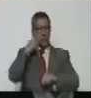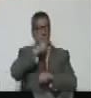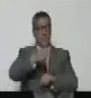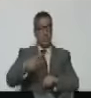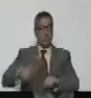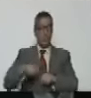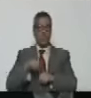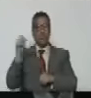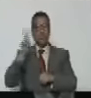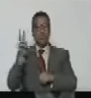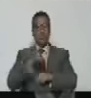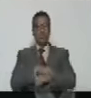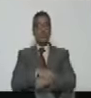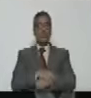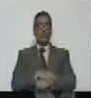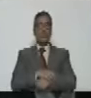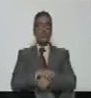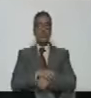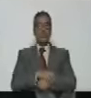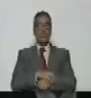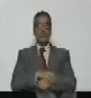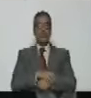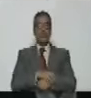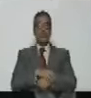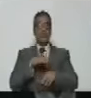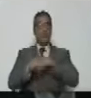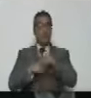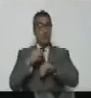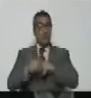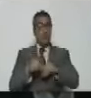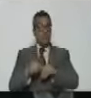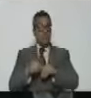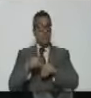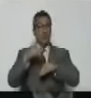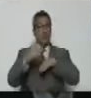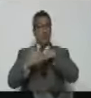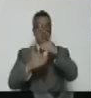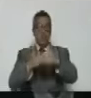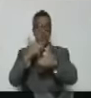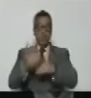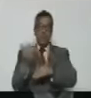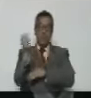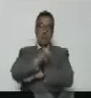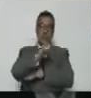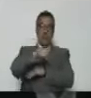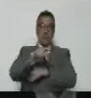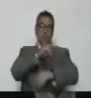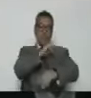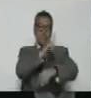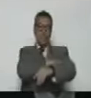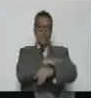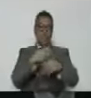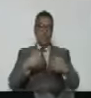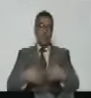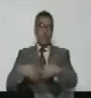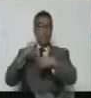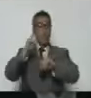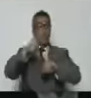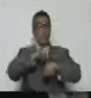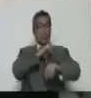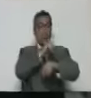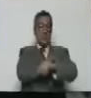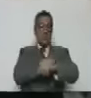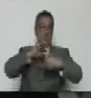pueblo venezolano. Y así como fueron derrotadas las fuerzas imperialistas, estas fuerzas nacionales también